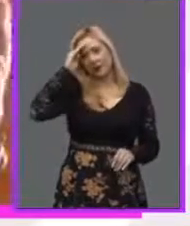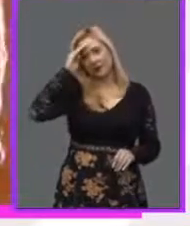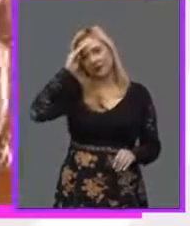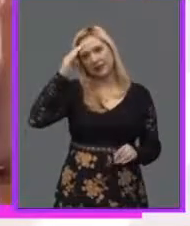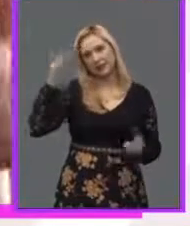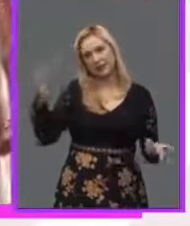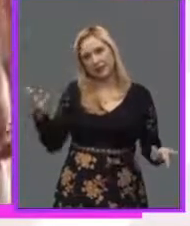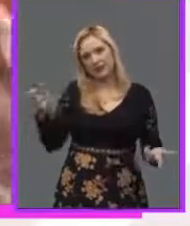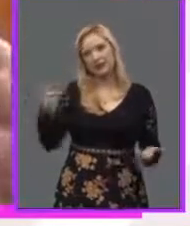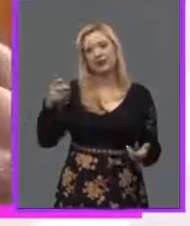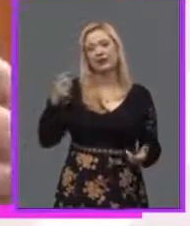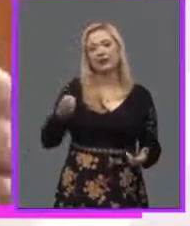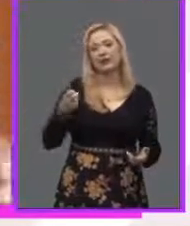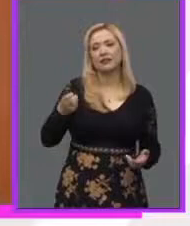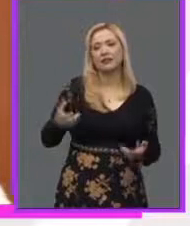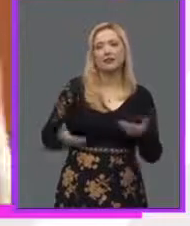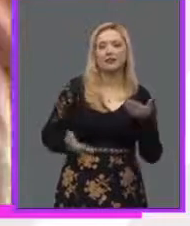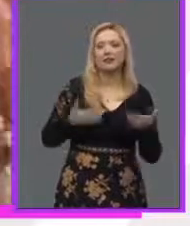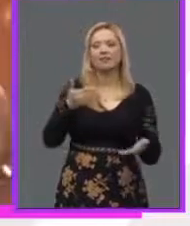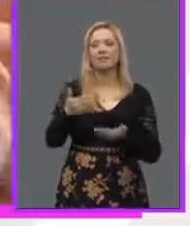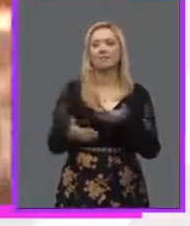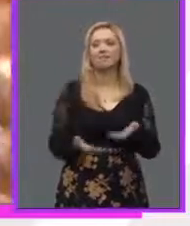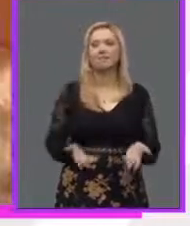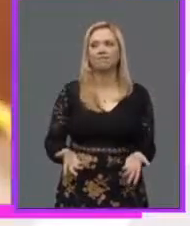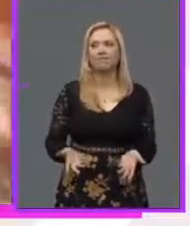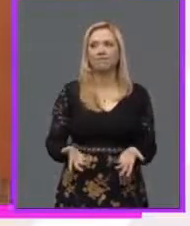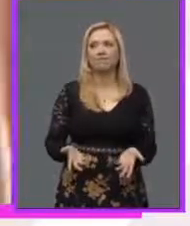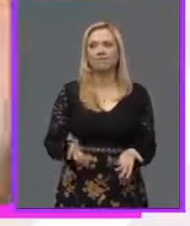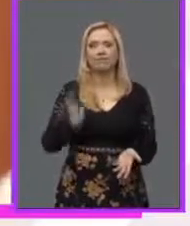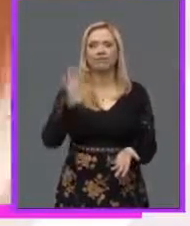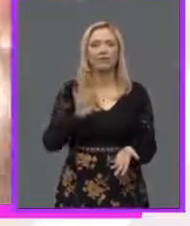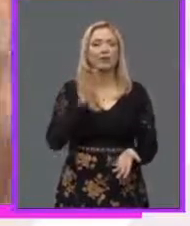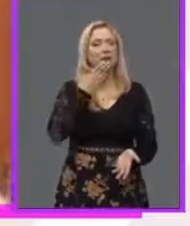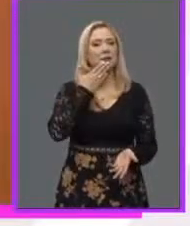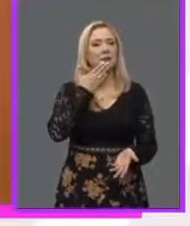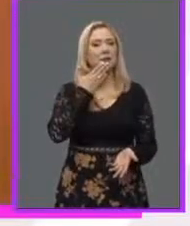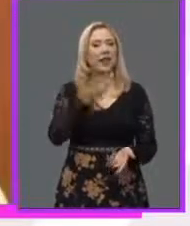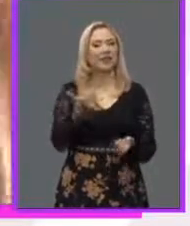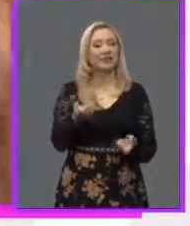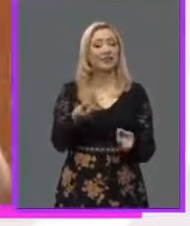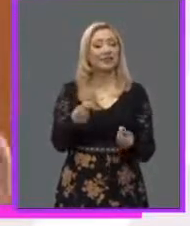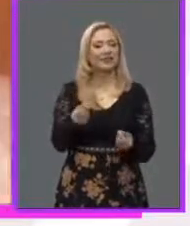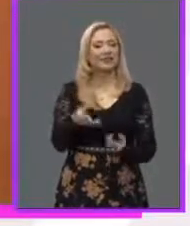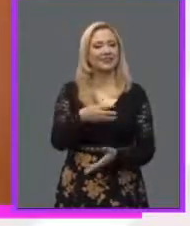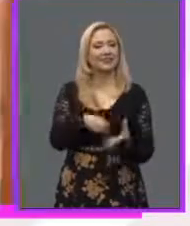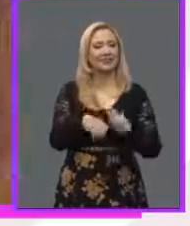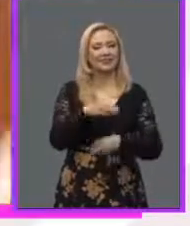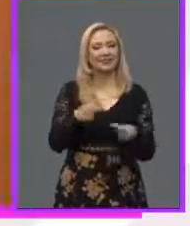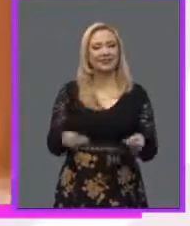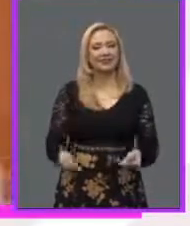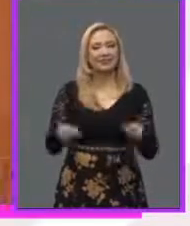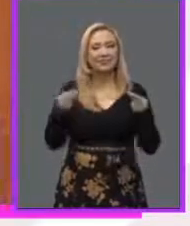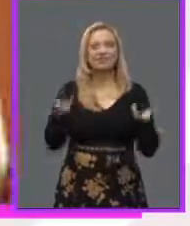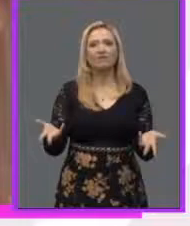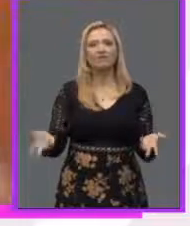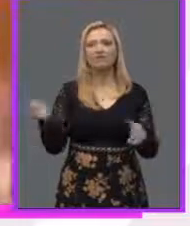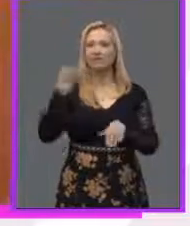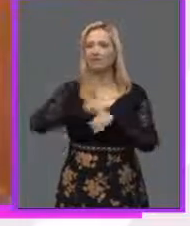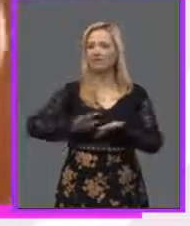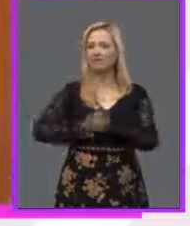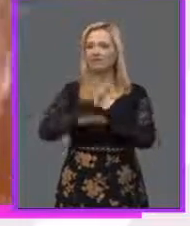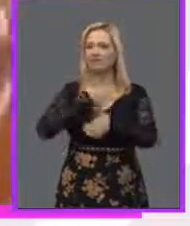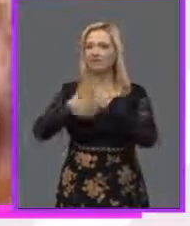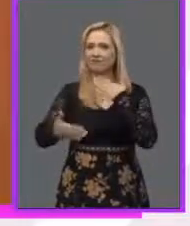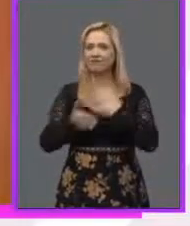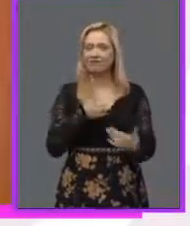pensaría, ¿no? Que estos procesos traen bienestar, ¿no? Y traen civilización, y traen todos